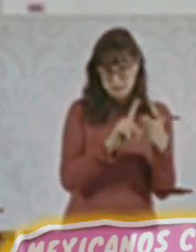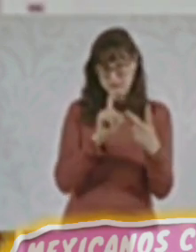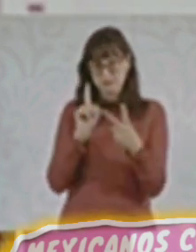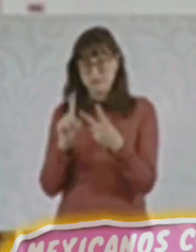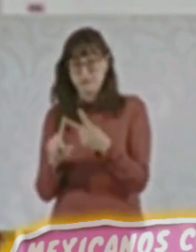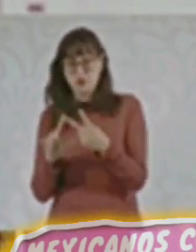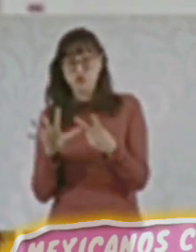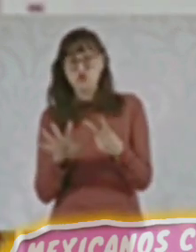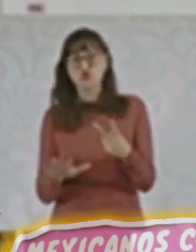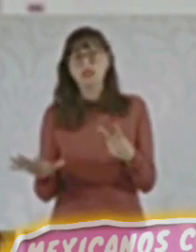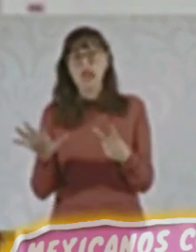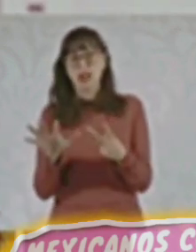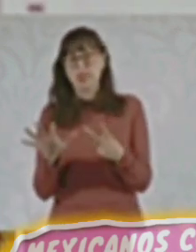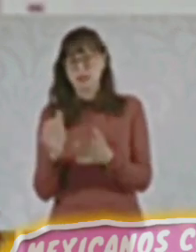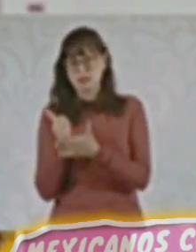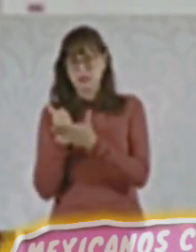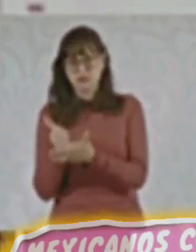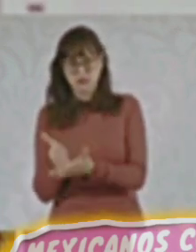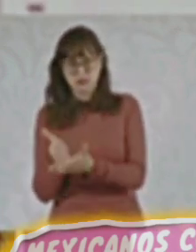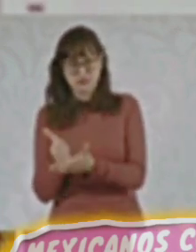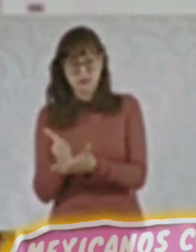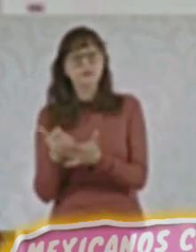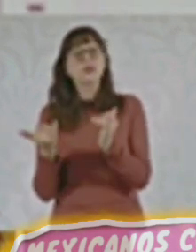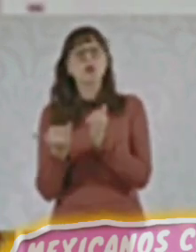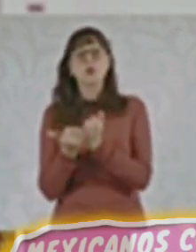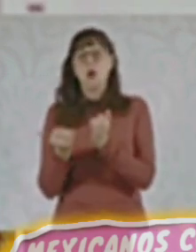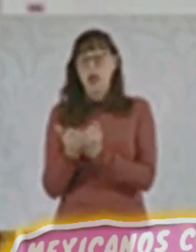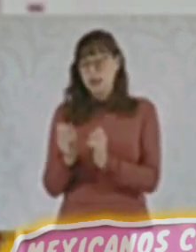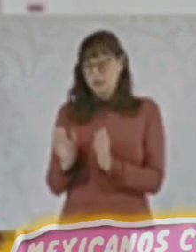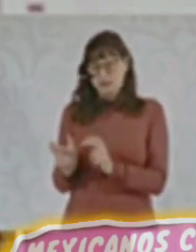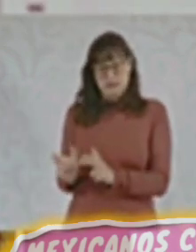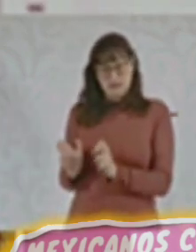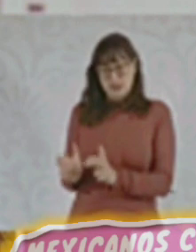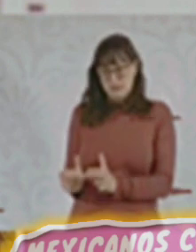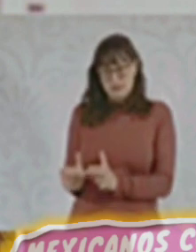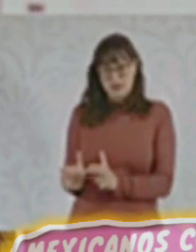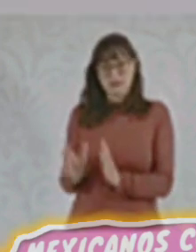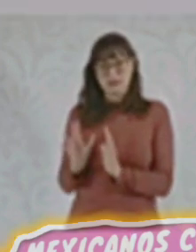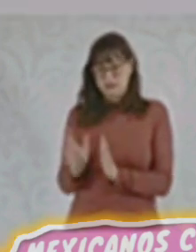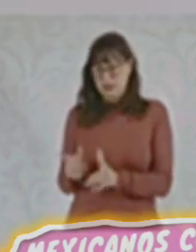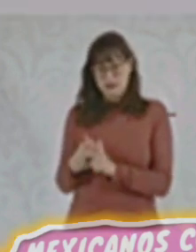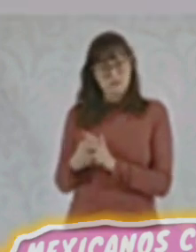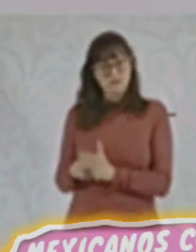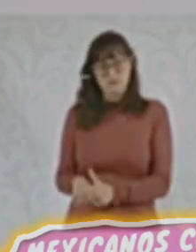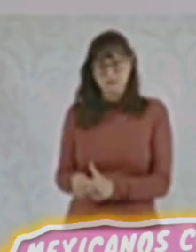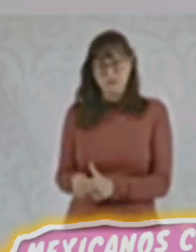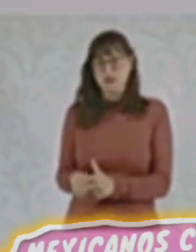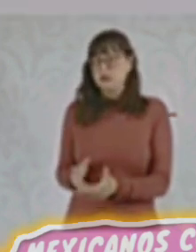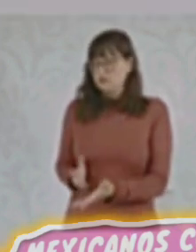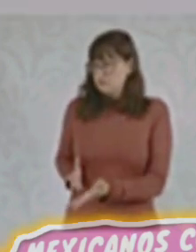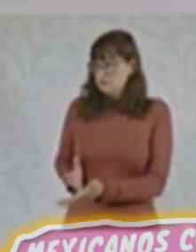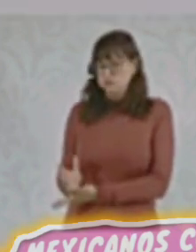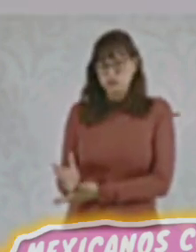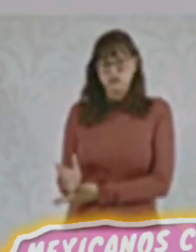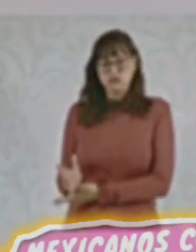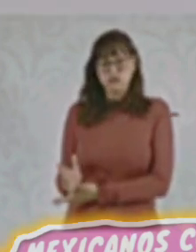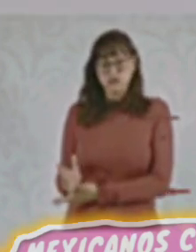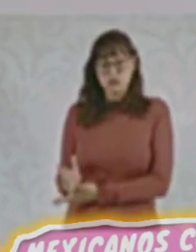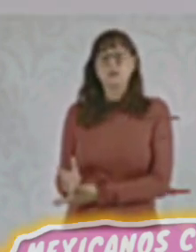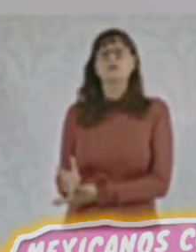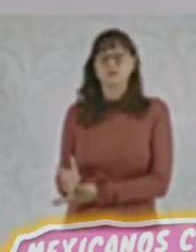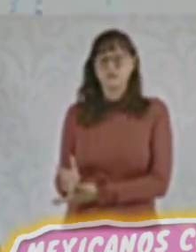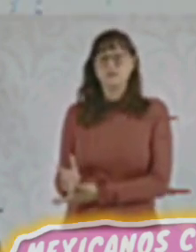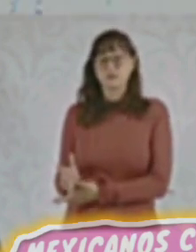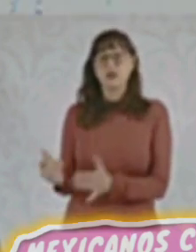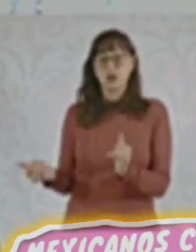social. En el caso de Chiapas es muy importante que entremos a partir de estas intervenciones y